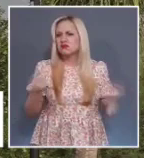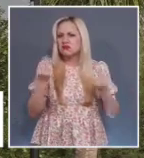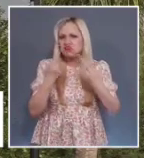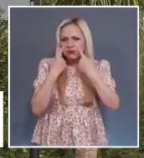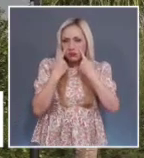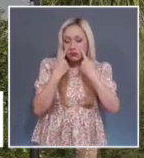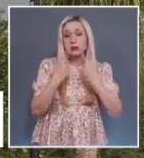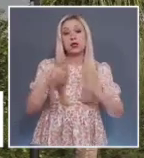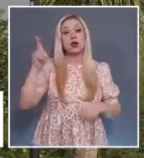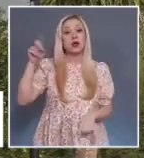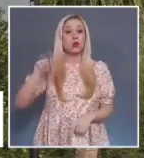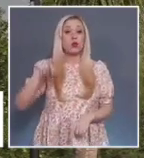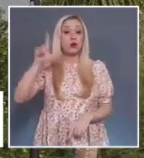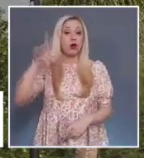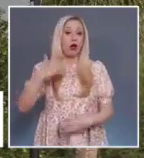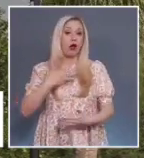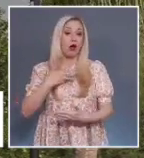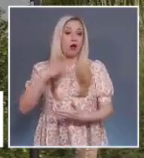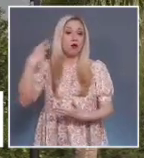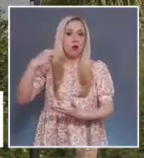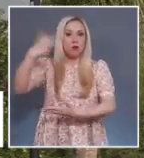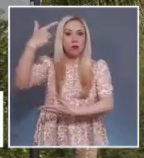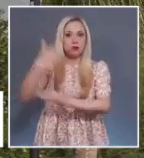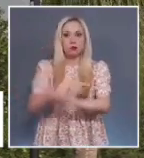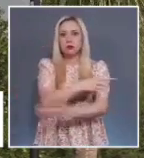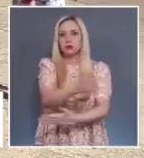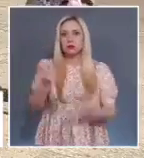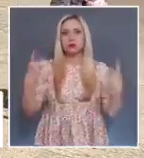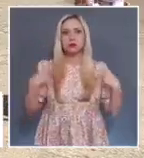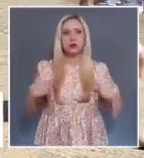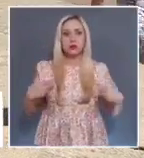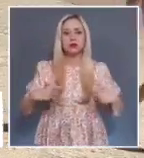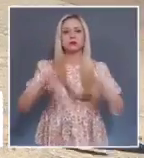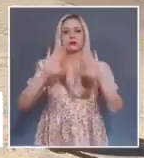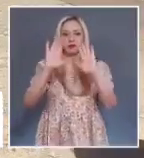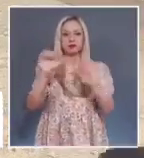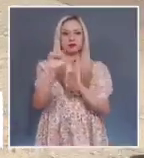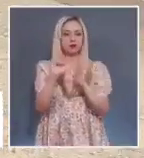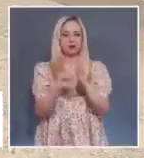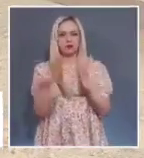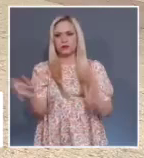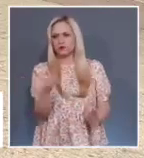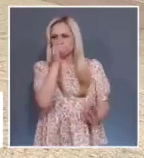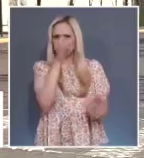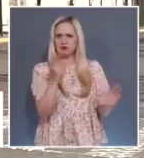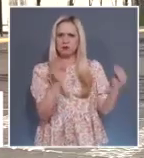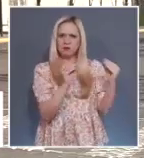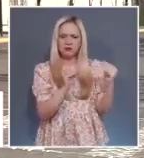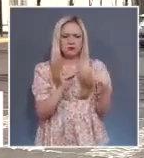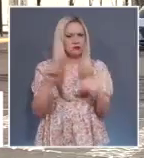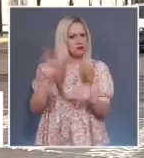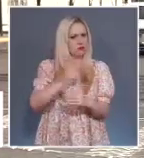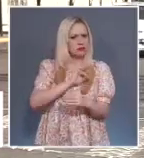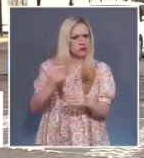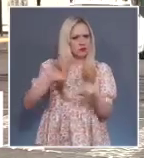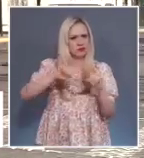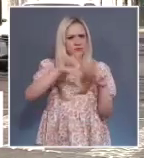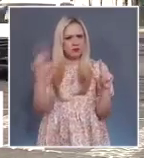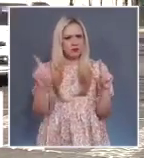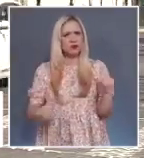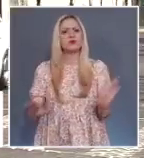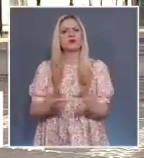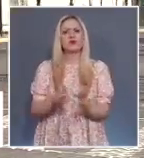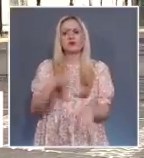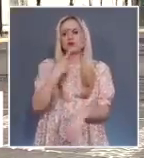entre los temas de análisis están si los artículos impugnados distorsionan El Sistema Nacional establecido para la denuncia de terminación